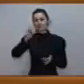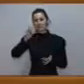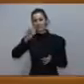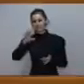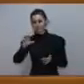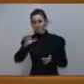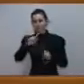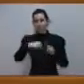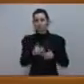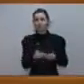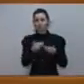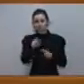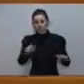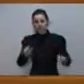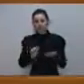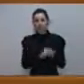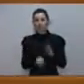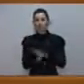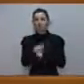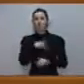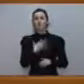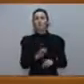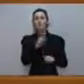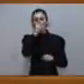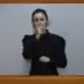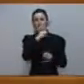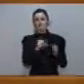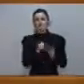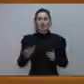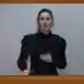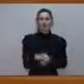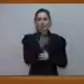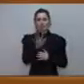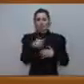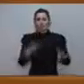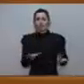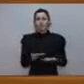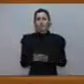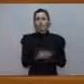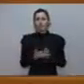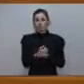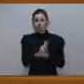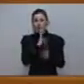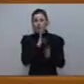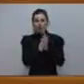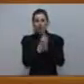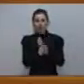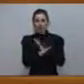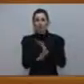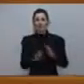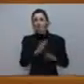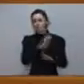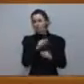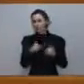alcanzado por la Consejería de Medio Rural en el año 2005. Todo ello abriría un margen de esperanza para los dieciocho